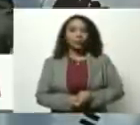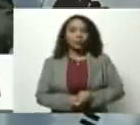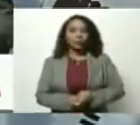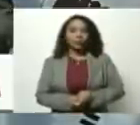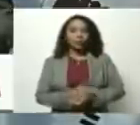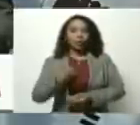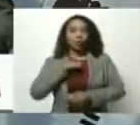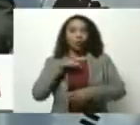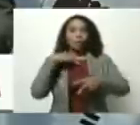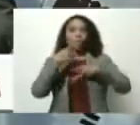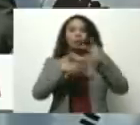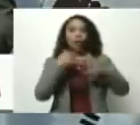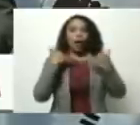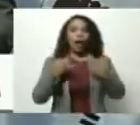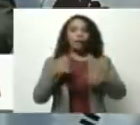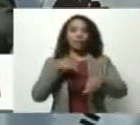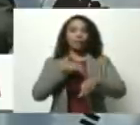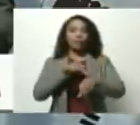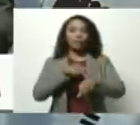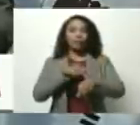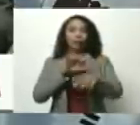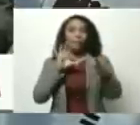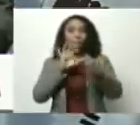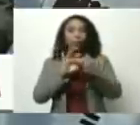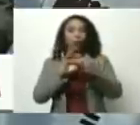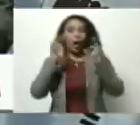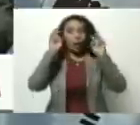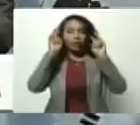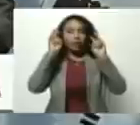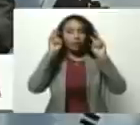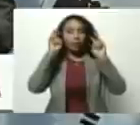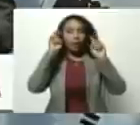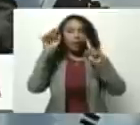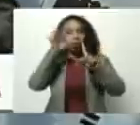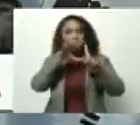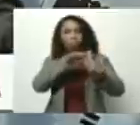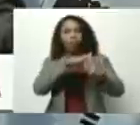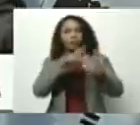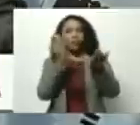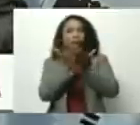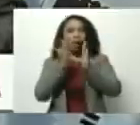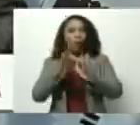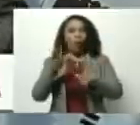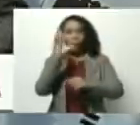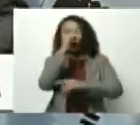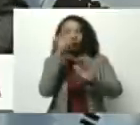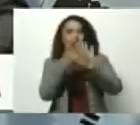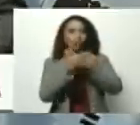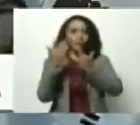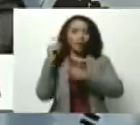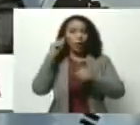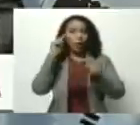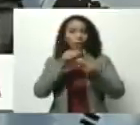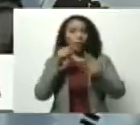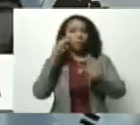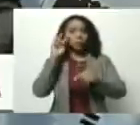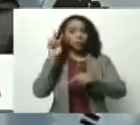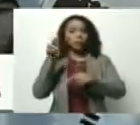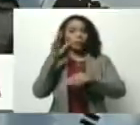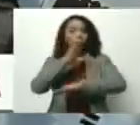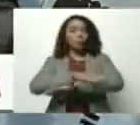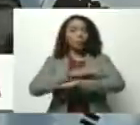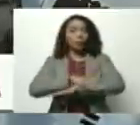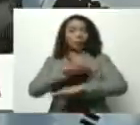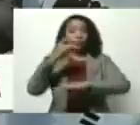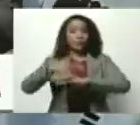estamos procesando en este momento, vinculado a acoso escolar. Las acciones que estamos tomando tienen como objetivo visibilizar este grave